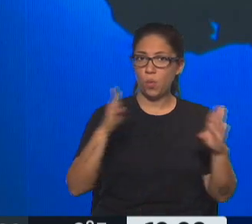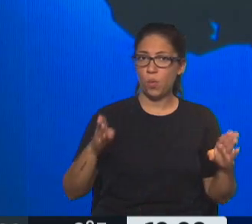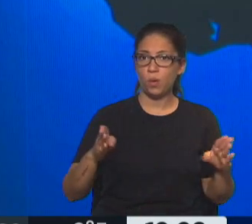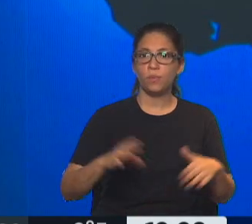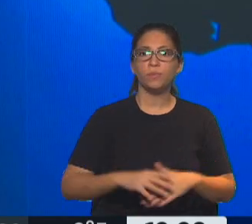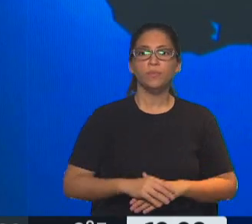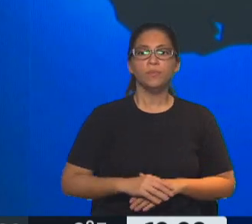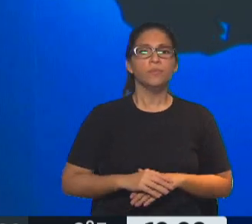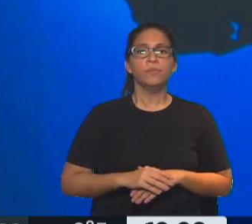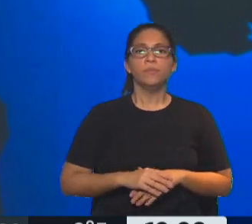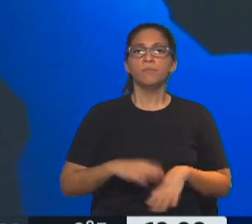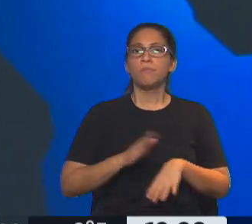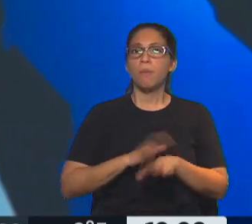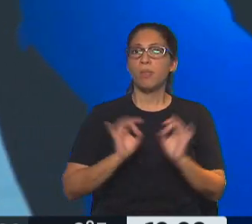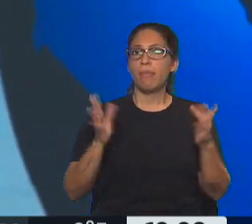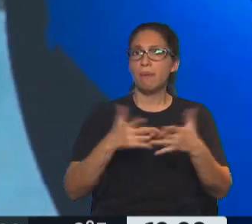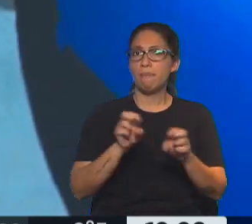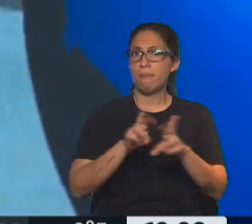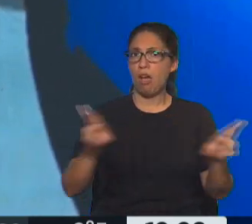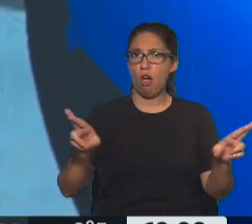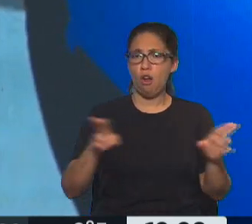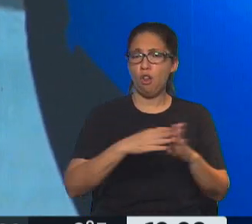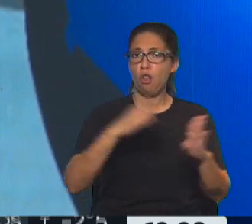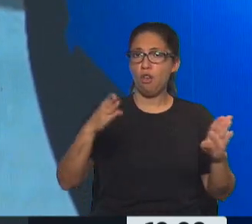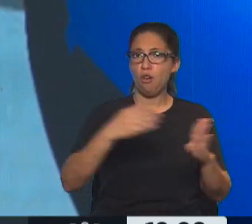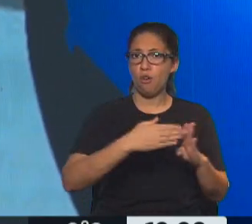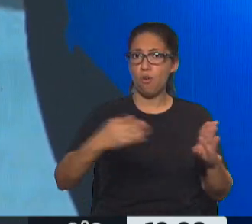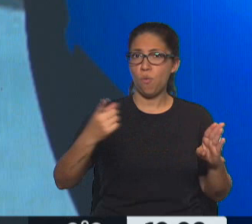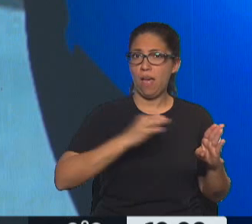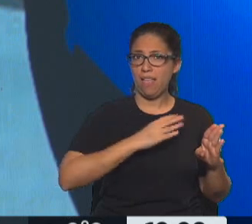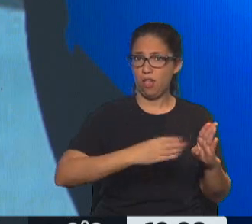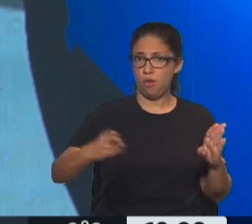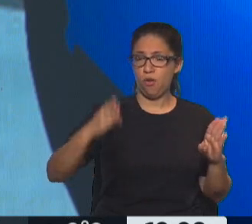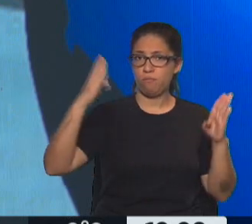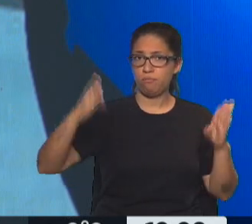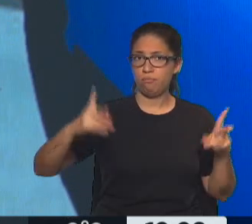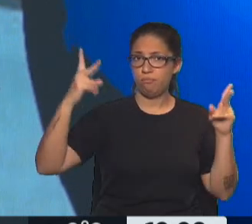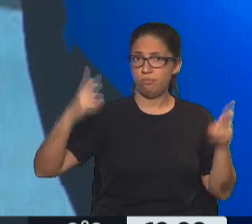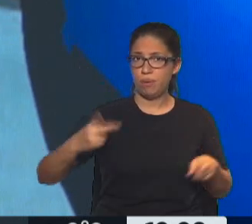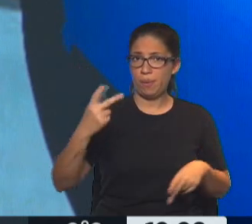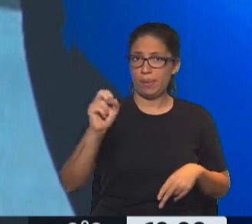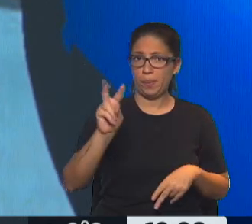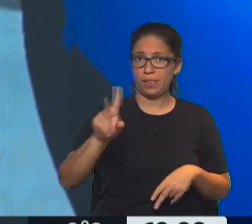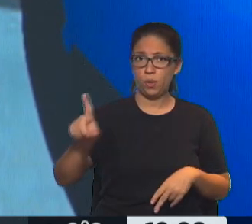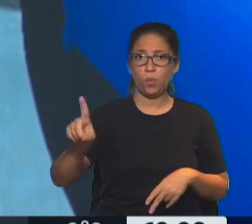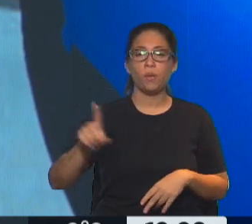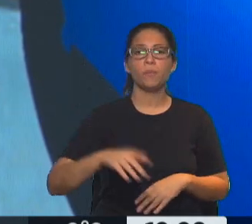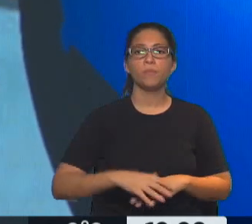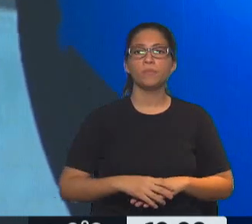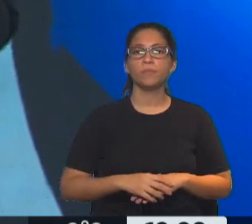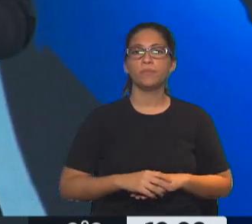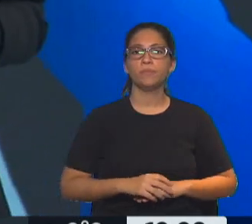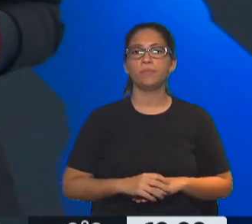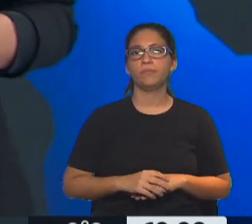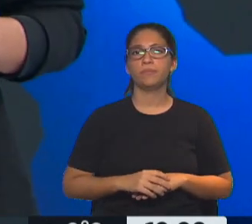diría, desde el peor momento de la pandemia, octubre del 2020, pasando ese momento, a octubre del 21. En el último año,